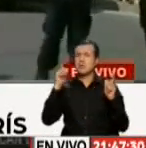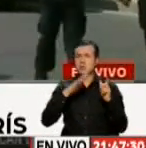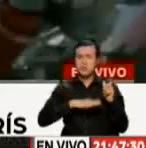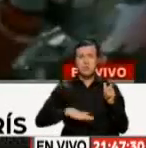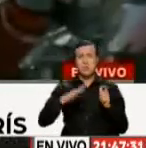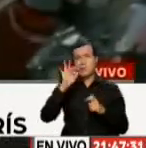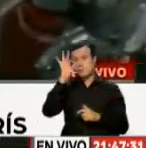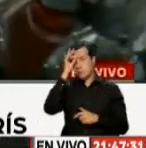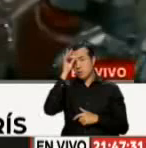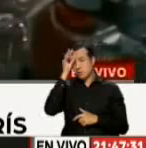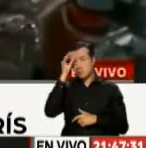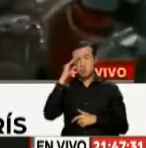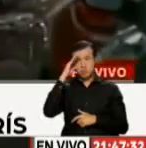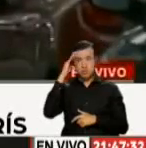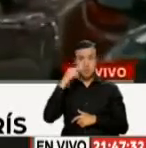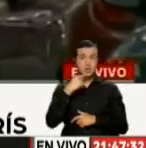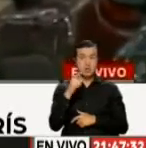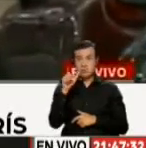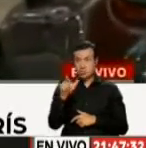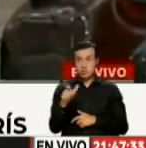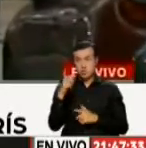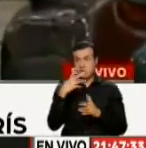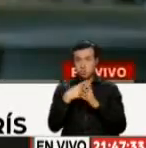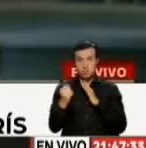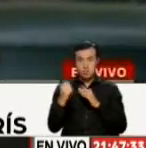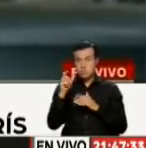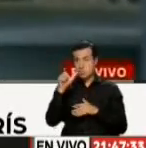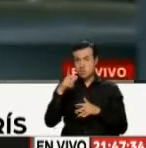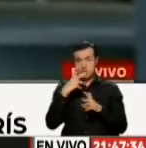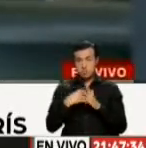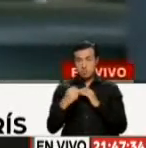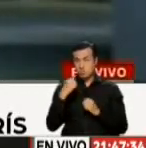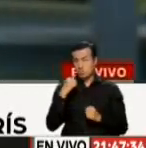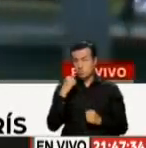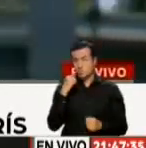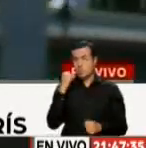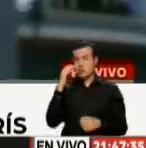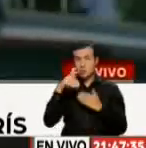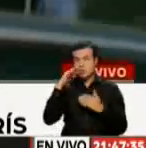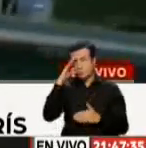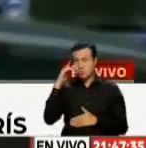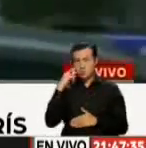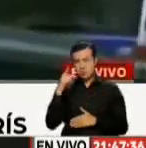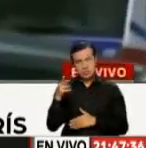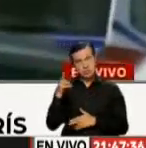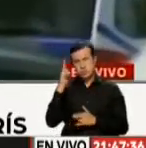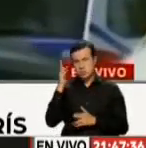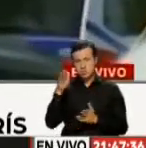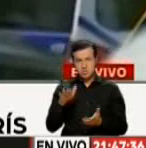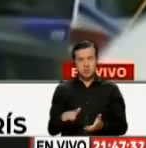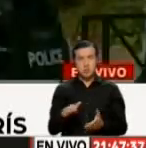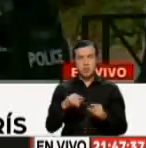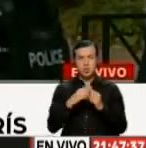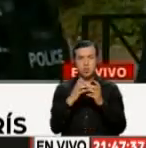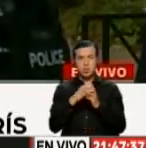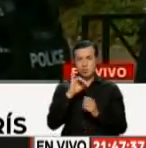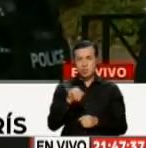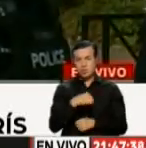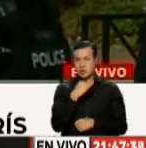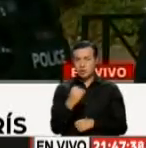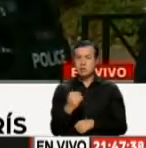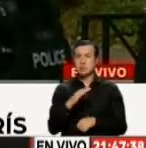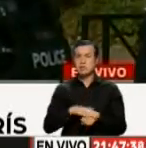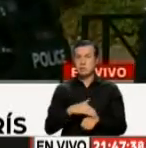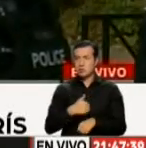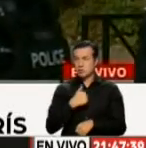de París. Según la policía, el asesino huyó tras cometer el crimen, pero fue encontrado y abatido. El autoproclamado Estado Islámico